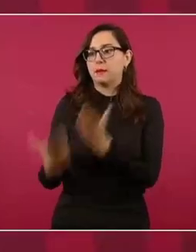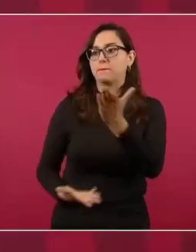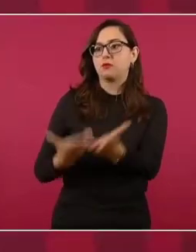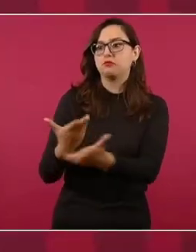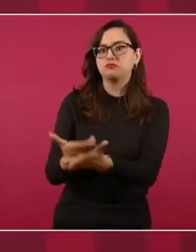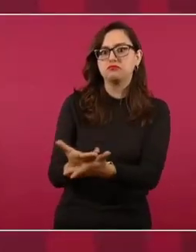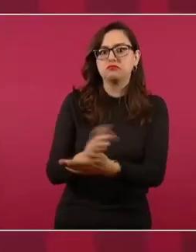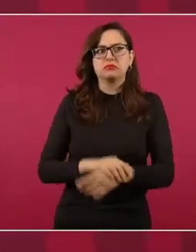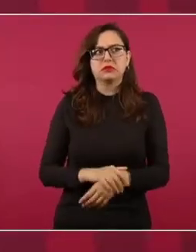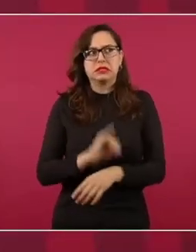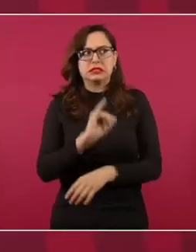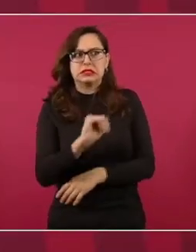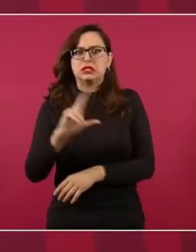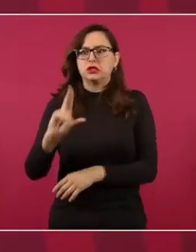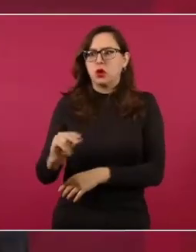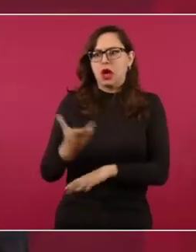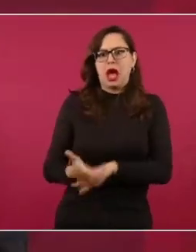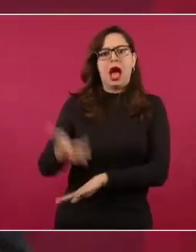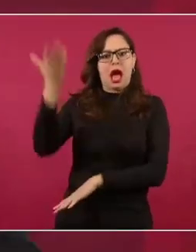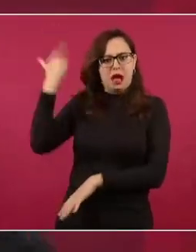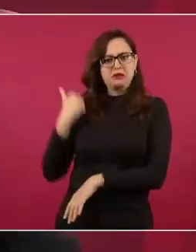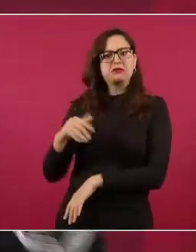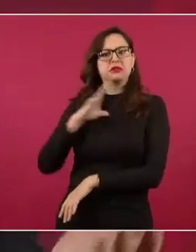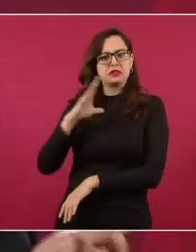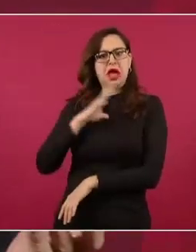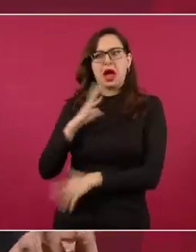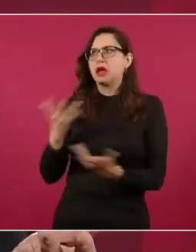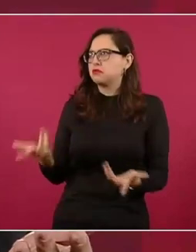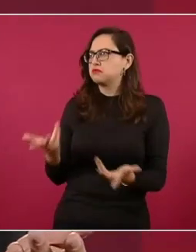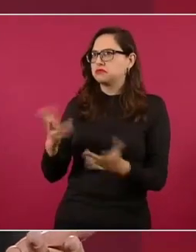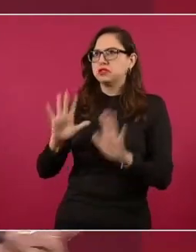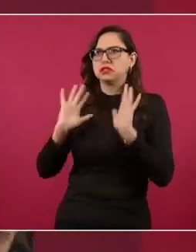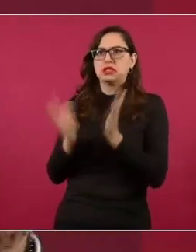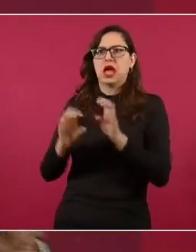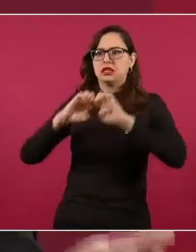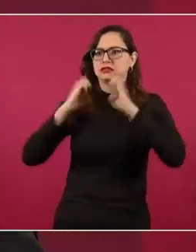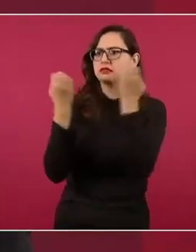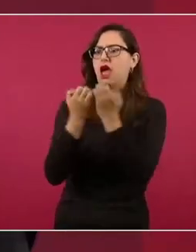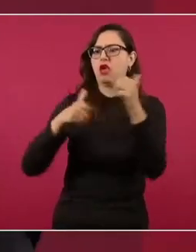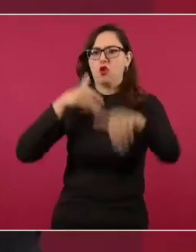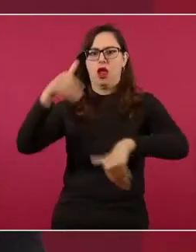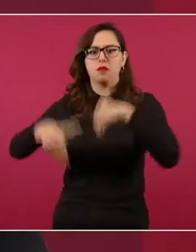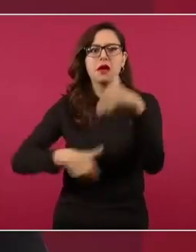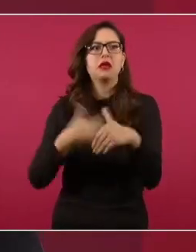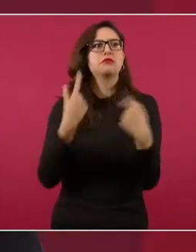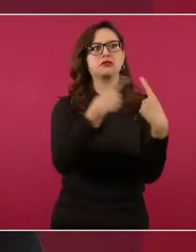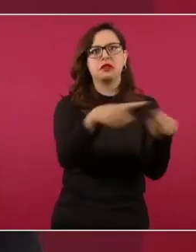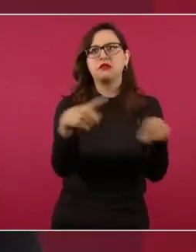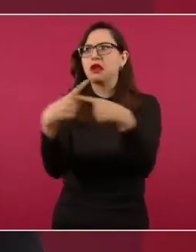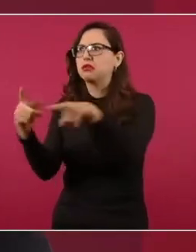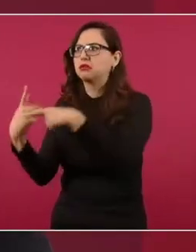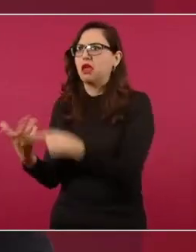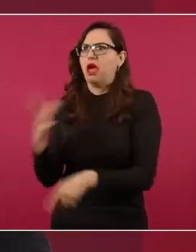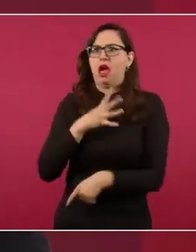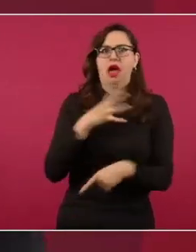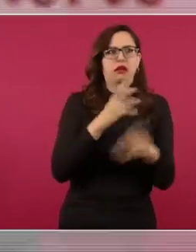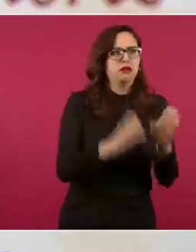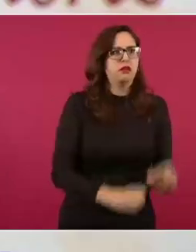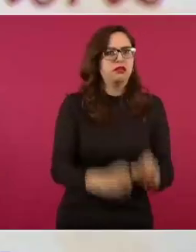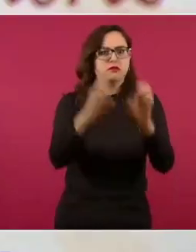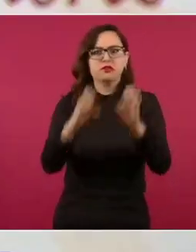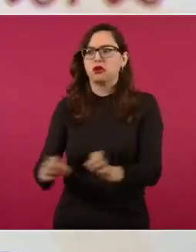no? Si tenemos, ya hicimos una y tenemos las instalaciones olímpicas, ¿por qué México no lo va a tener? No hay una razón para